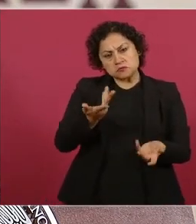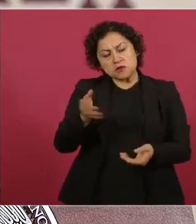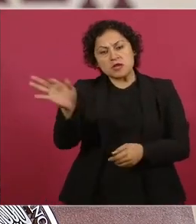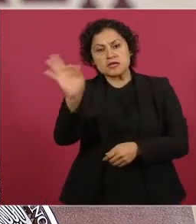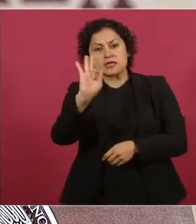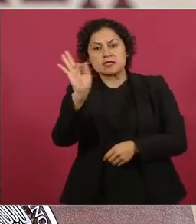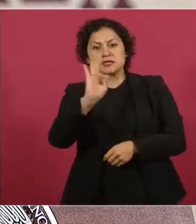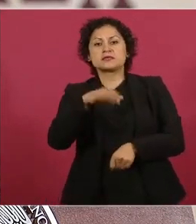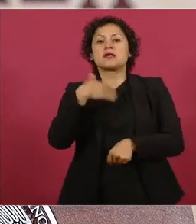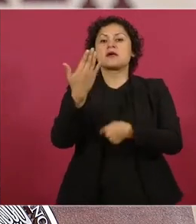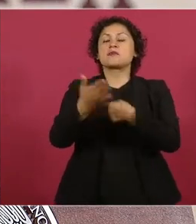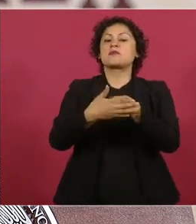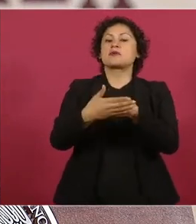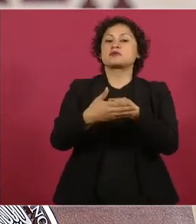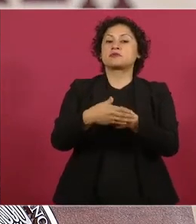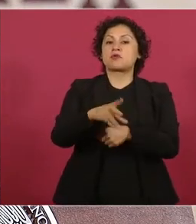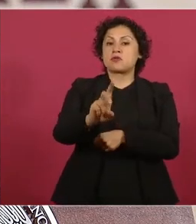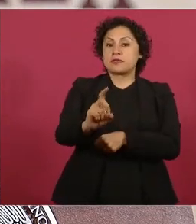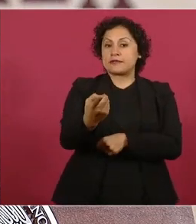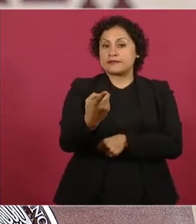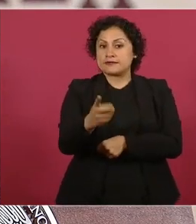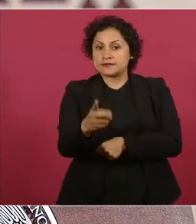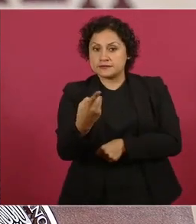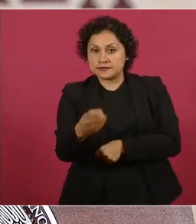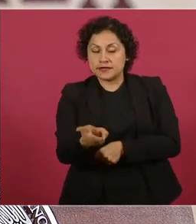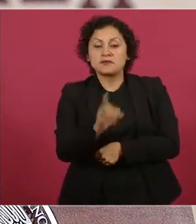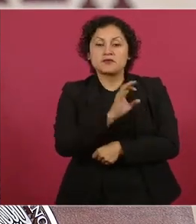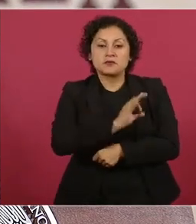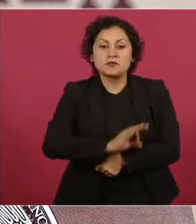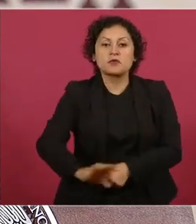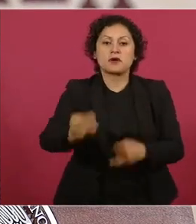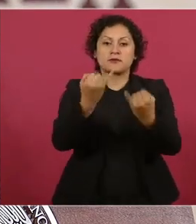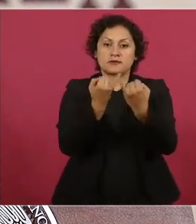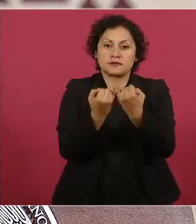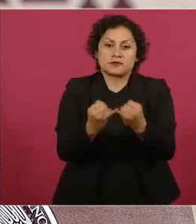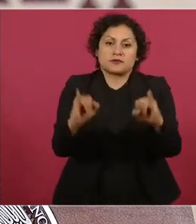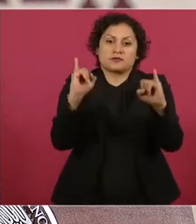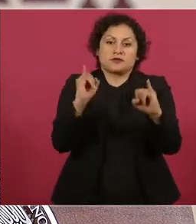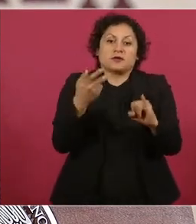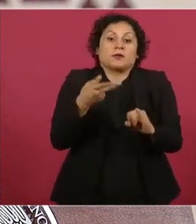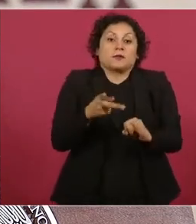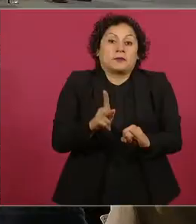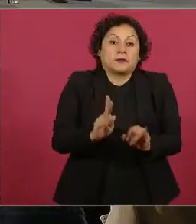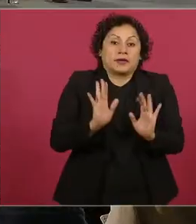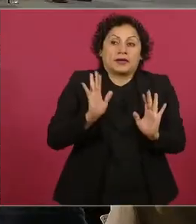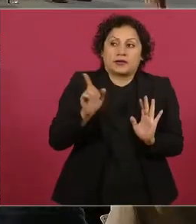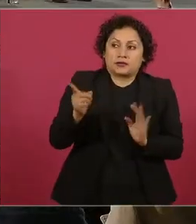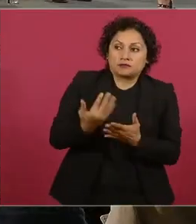inaugurarse, pero esto está sujeto a lo que puedan decidirse, nada más.